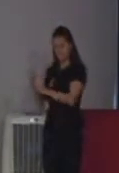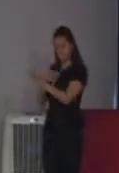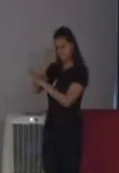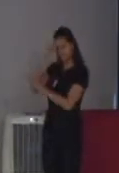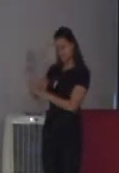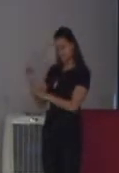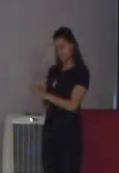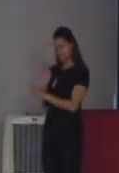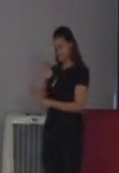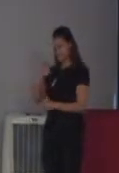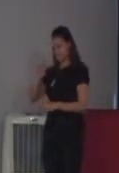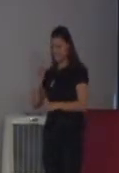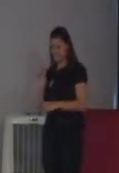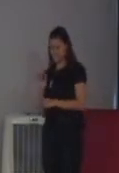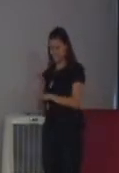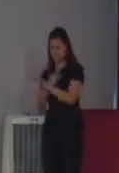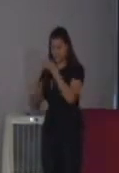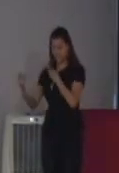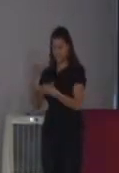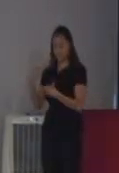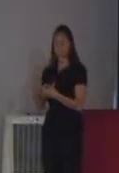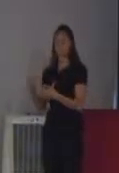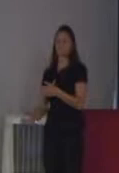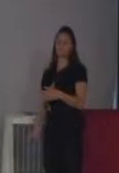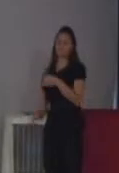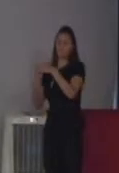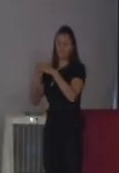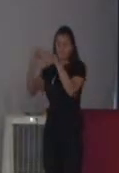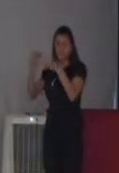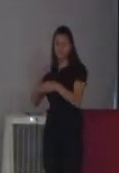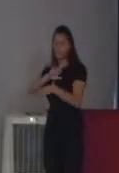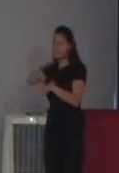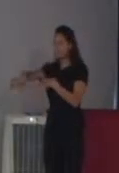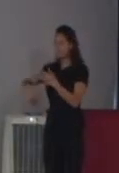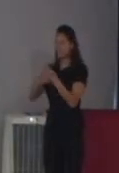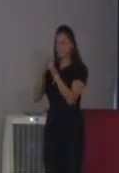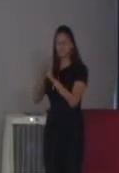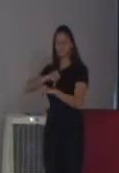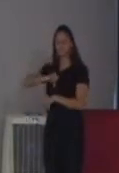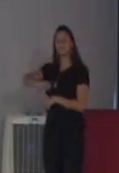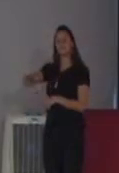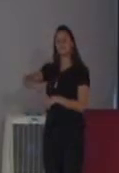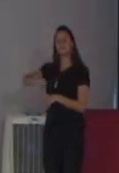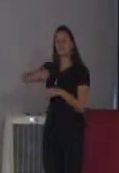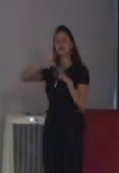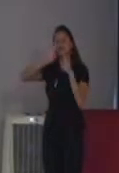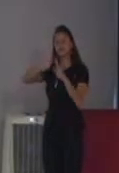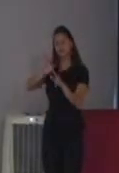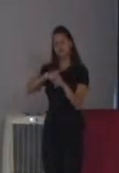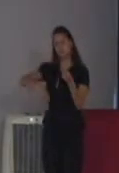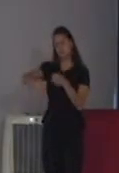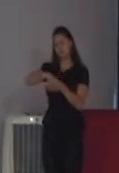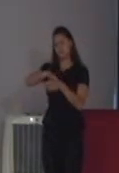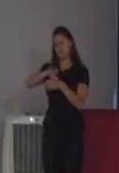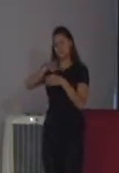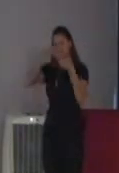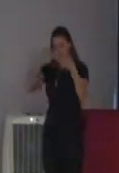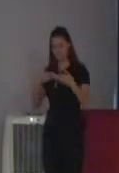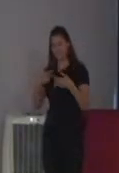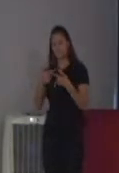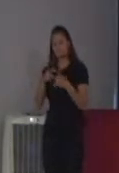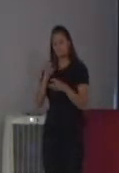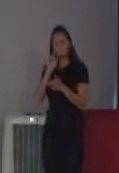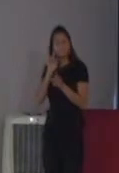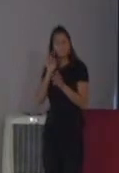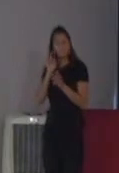ahora anterior, el profesor César, pues es donde aparece efectivamente toda la línea de derechos de la población con discapacidad, pero creo que aparece